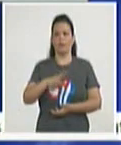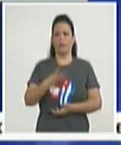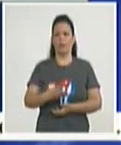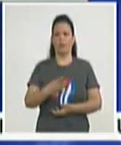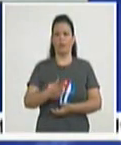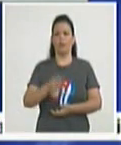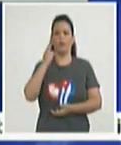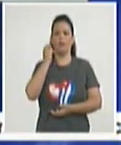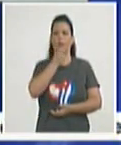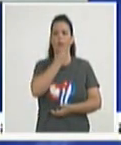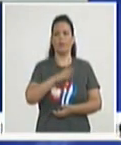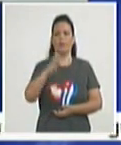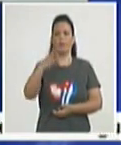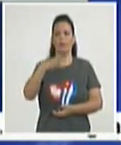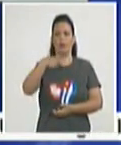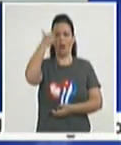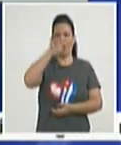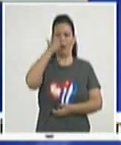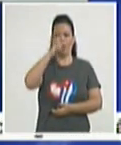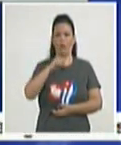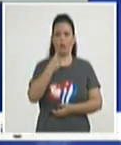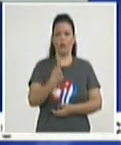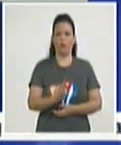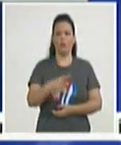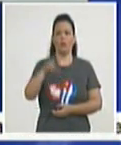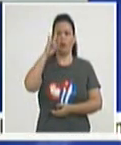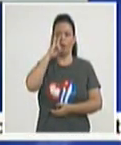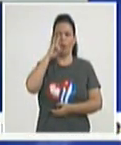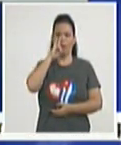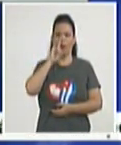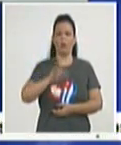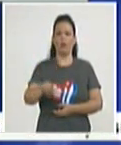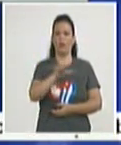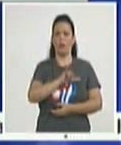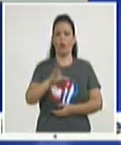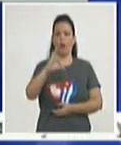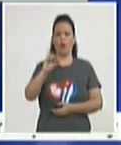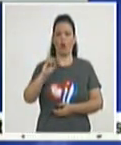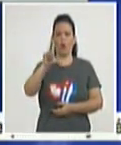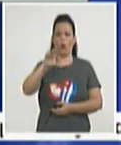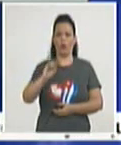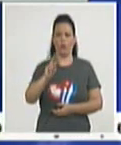Arabos 1, al igual que Unión de Reyes y Colón.